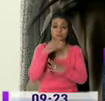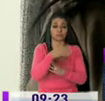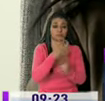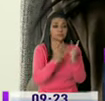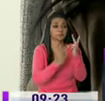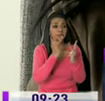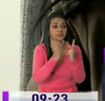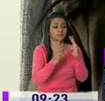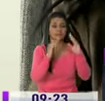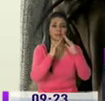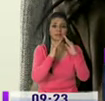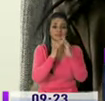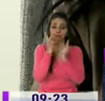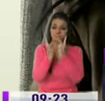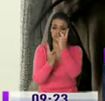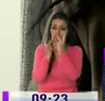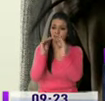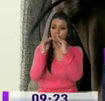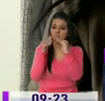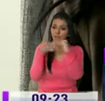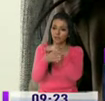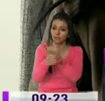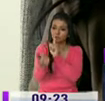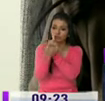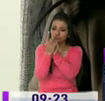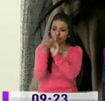a ese paciente que ya ha sido